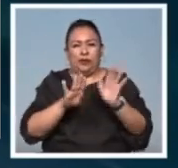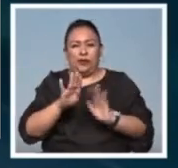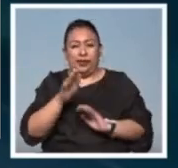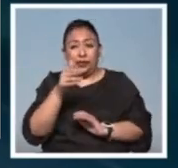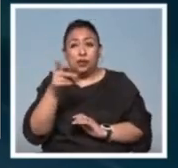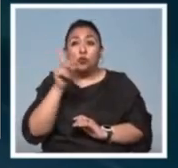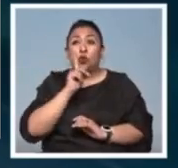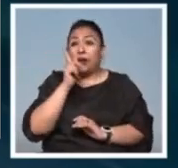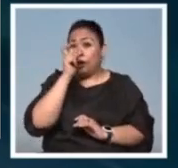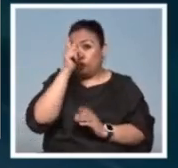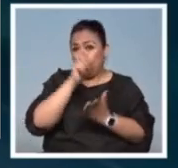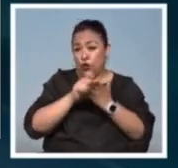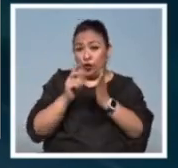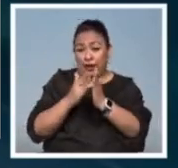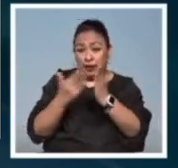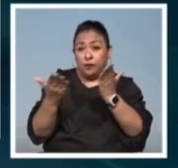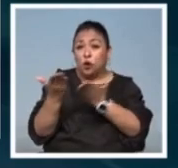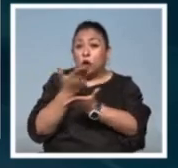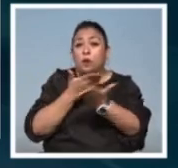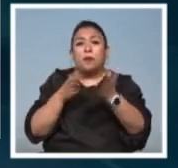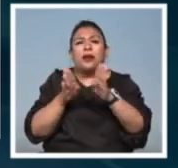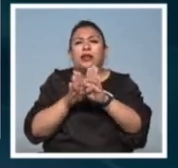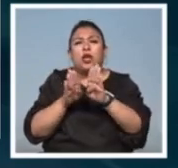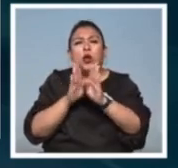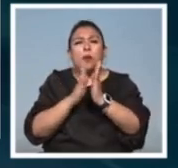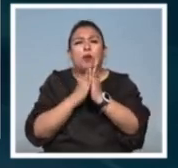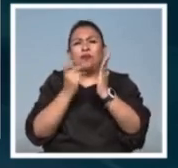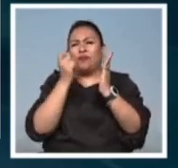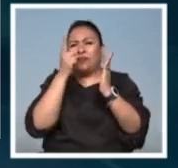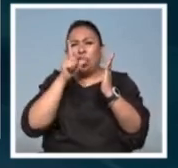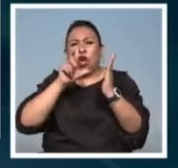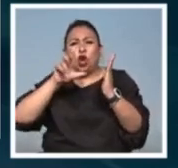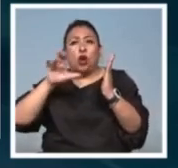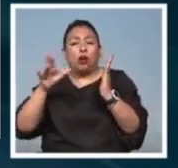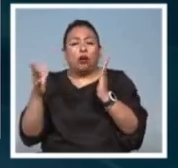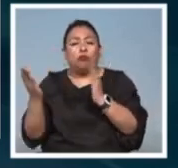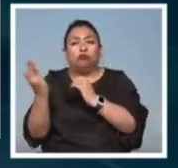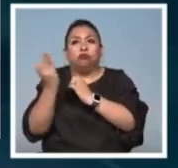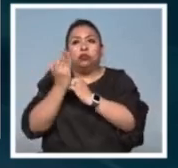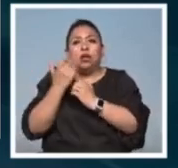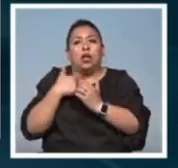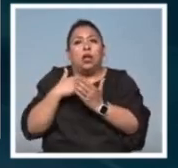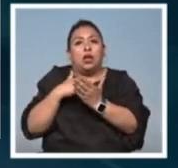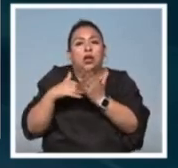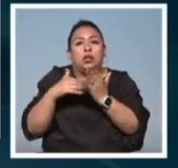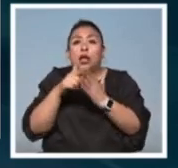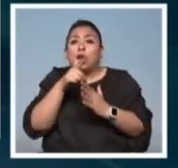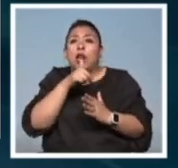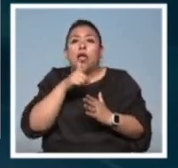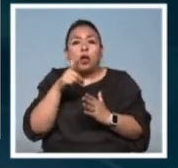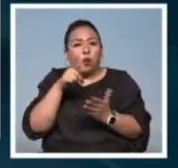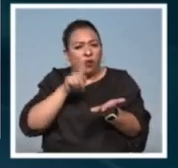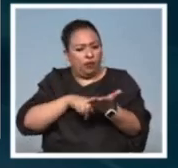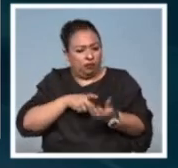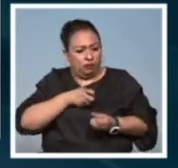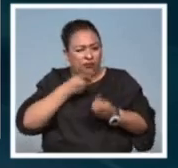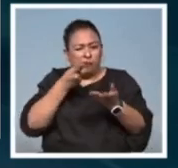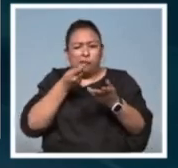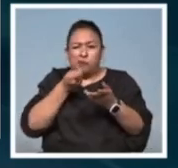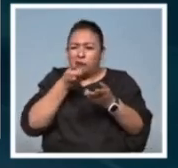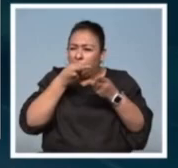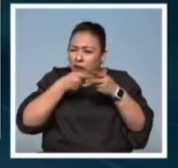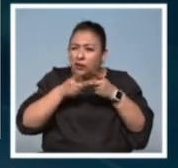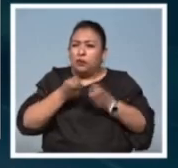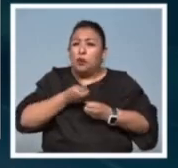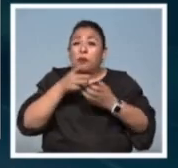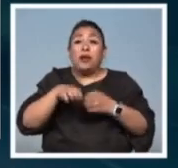La autora de esta novela comparte cómo la obra de Lorca la abrazó con su literatura, con la lengua en la que esbozó sus primeros poemas